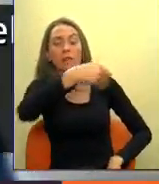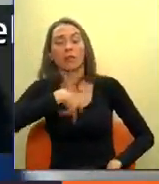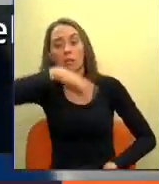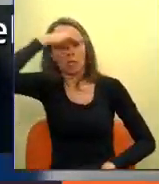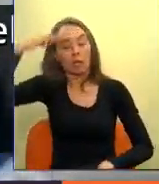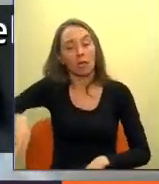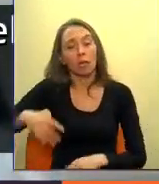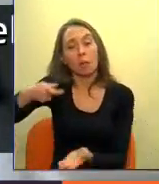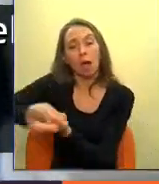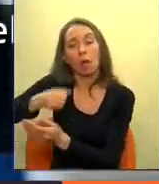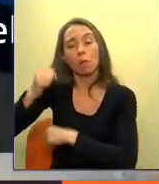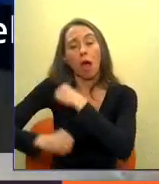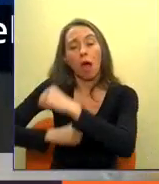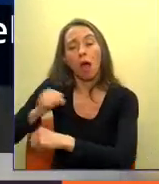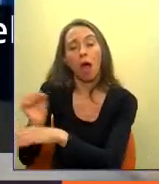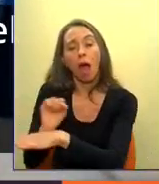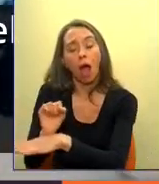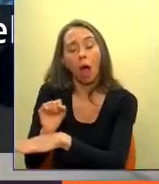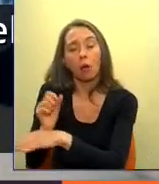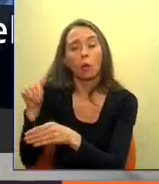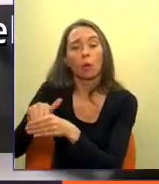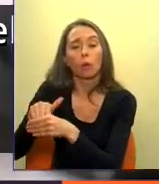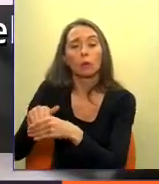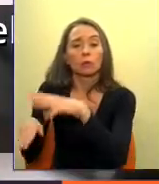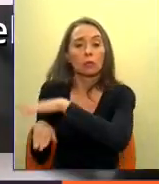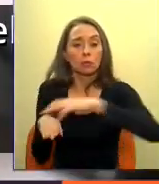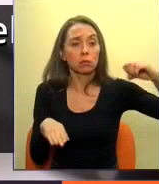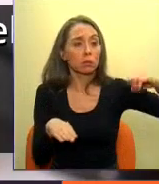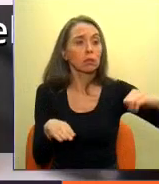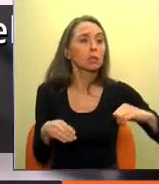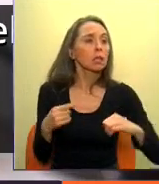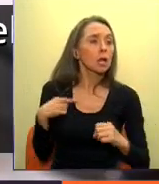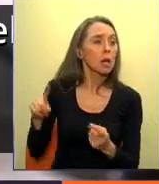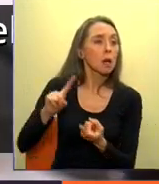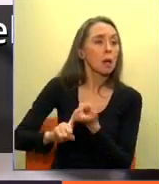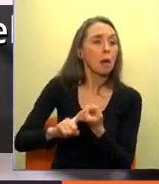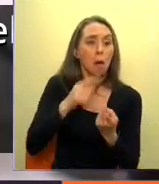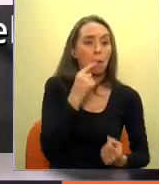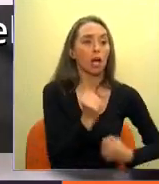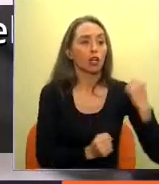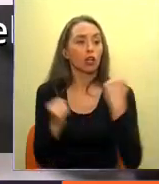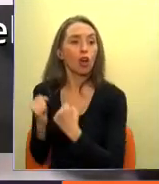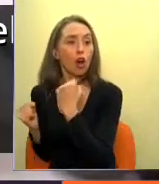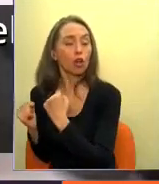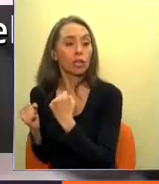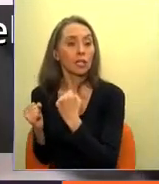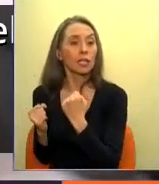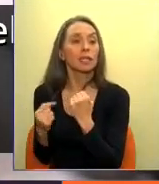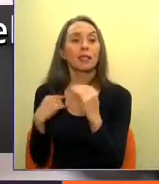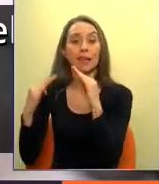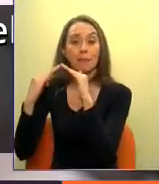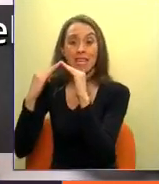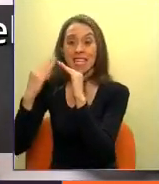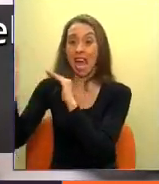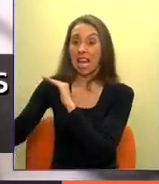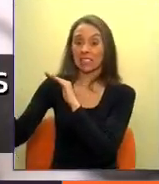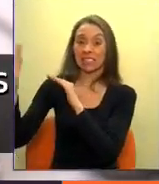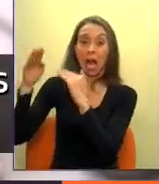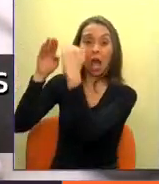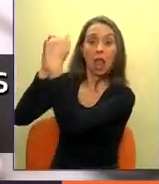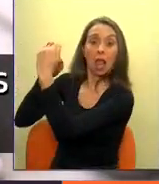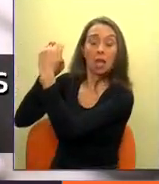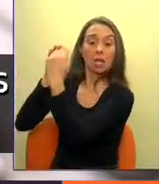años y yo corrí a caminar ya no más mensualmente porque tiene la casa